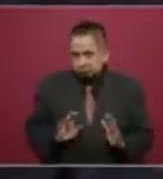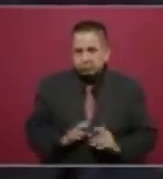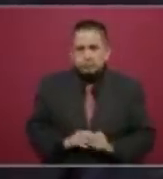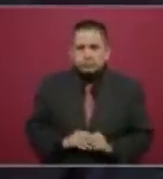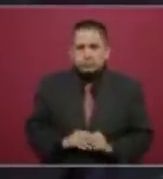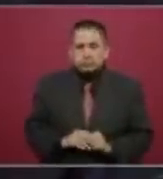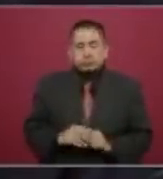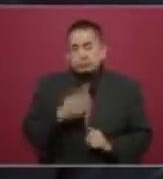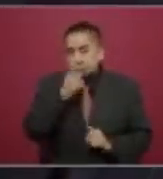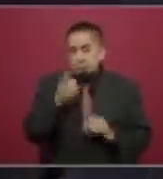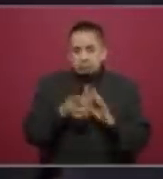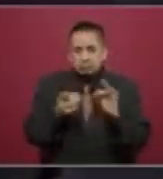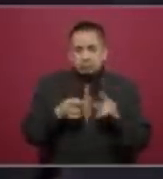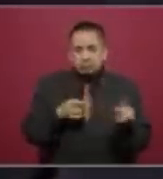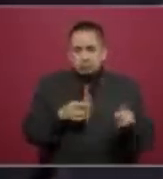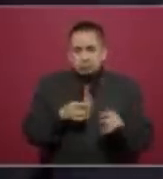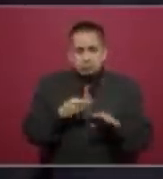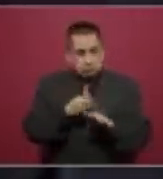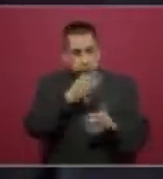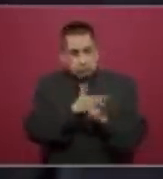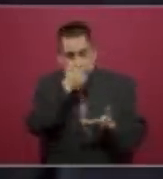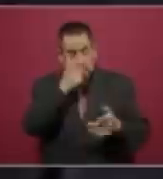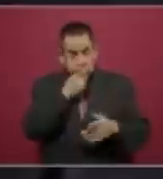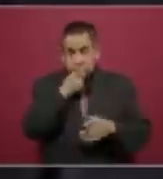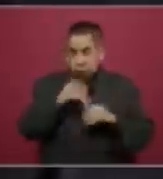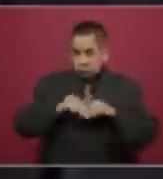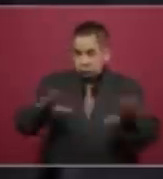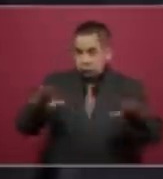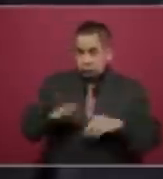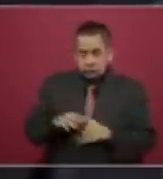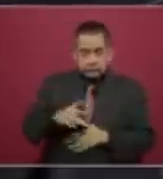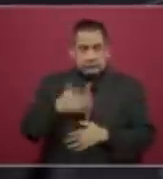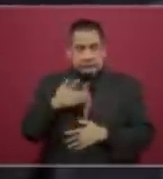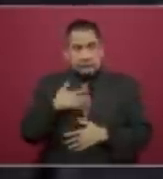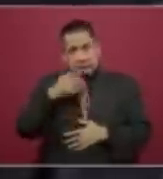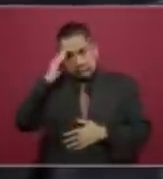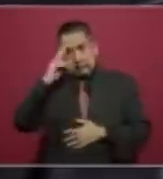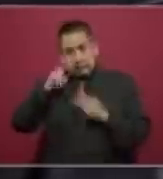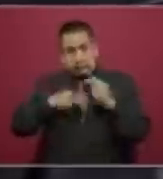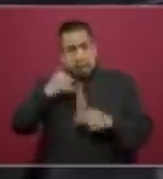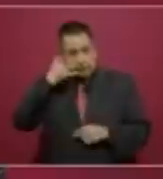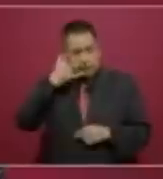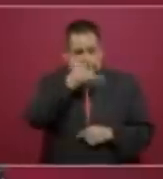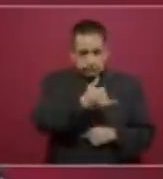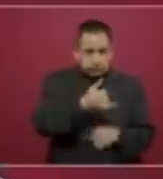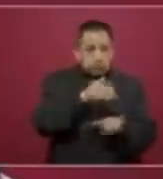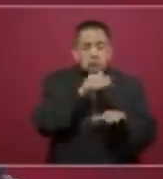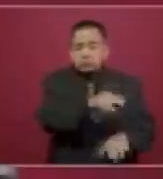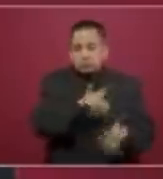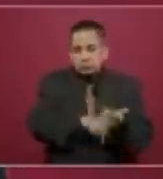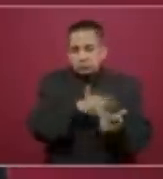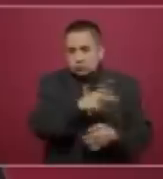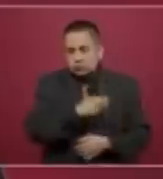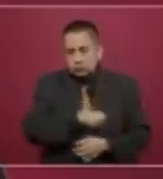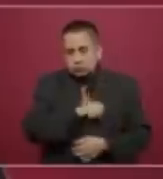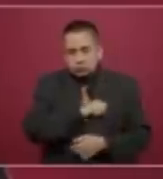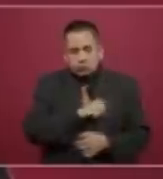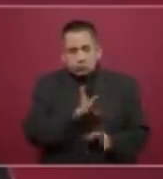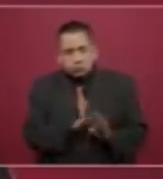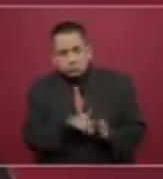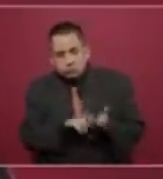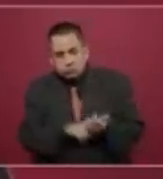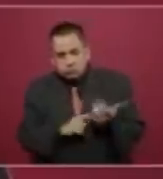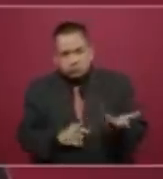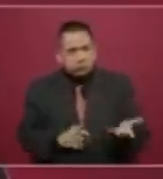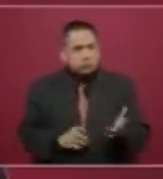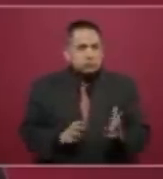Y que estaba muy mal, pensé en hablarle para preguntar sobre su